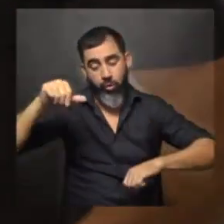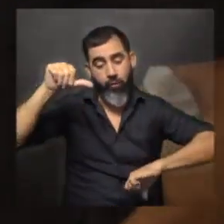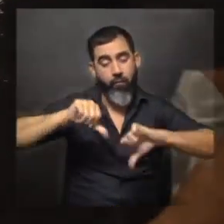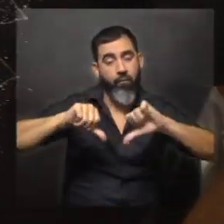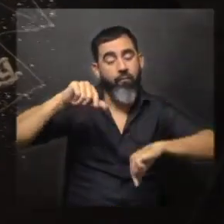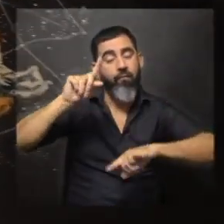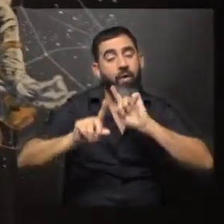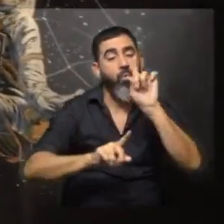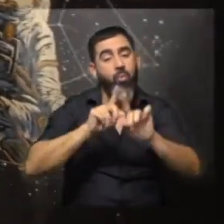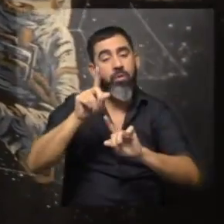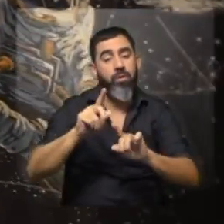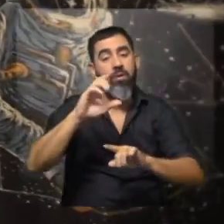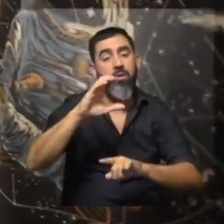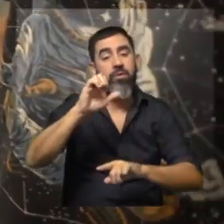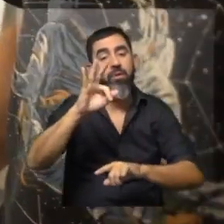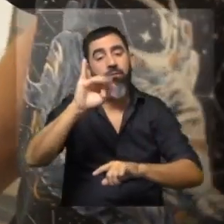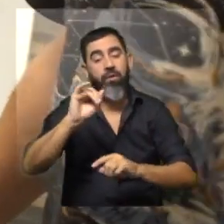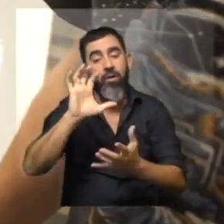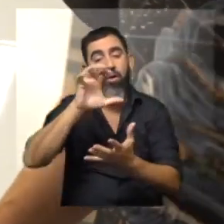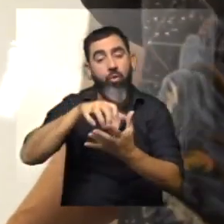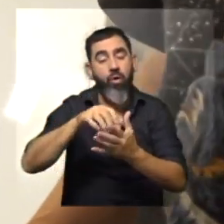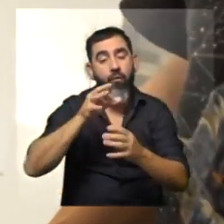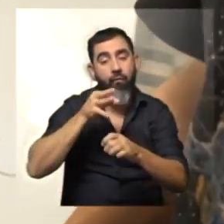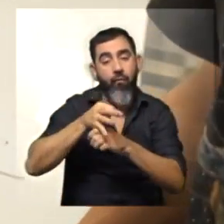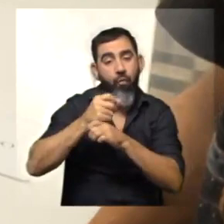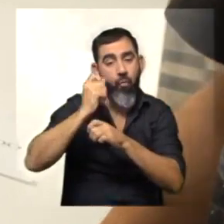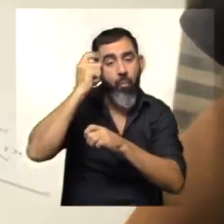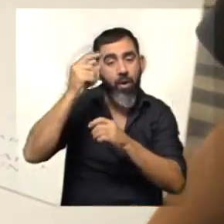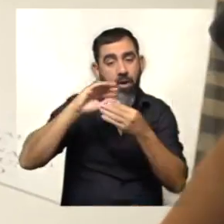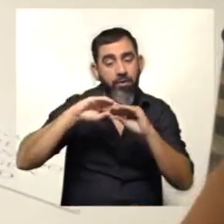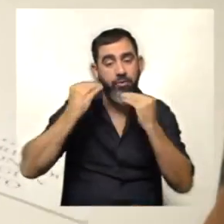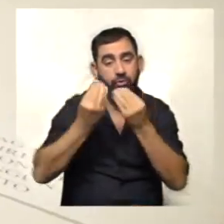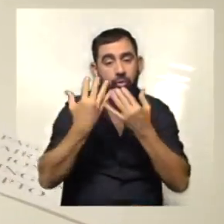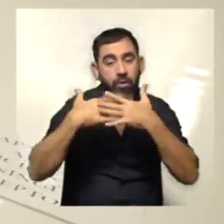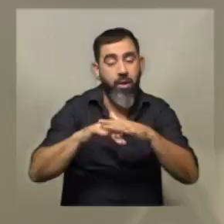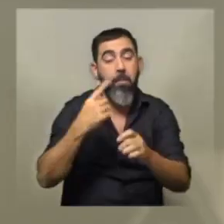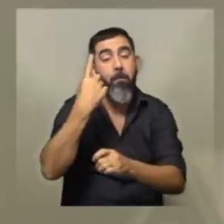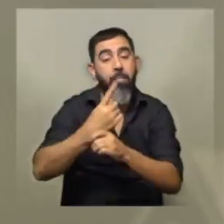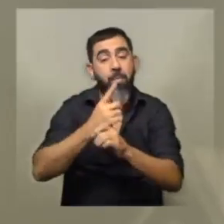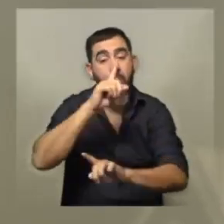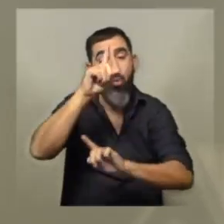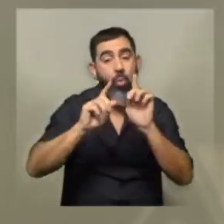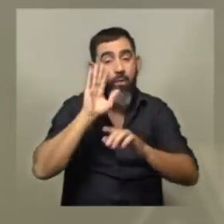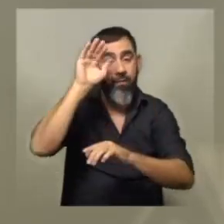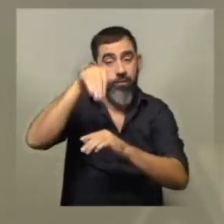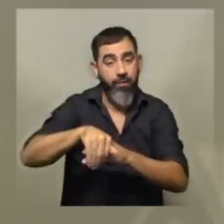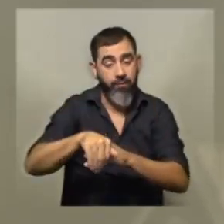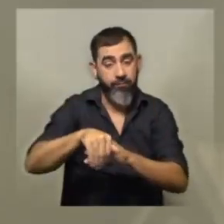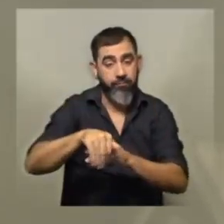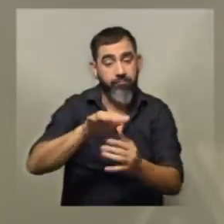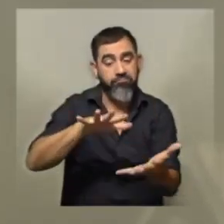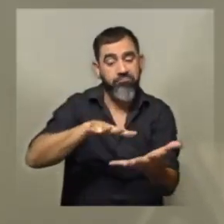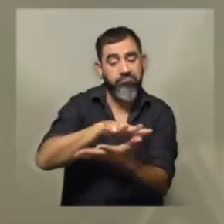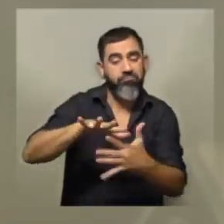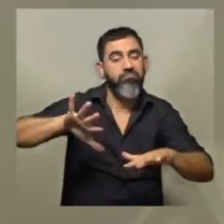inauguración? CEFI es Centro de Formación Integrada, es el primero de la Universidad de la República y es un espacio que